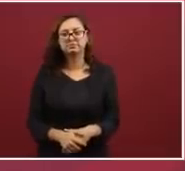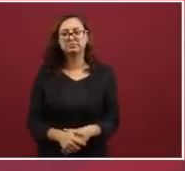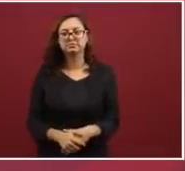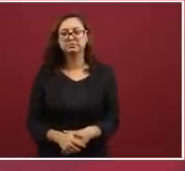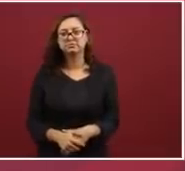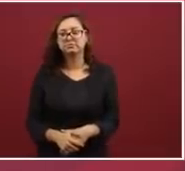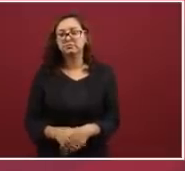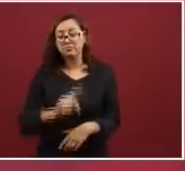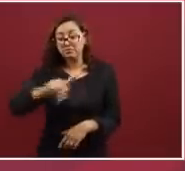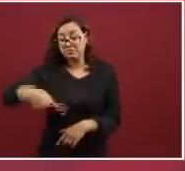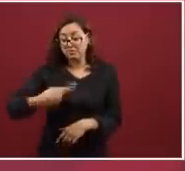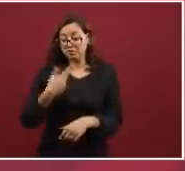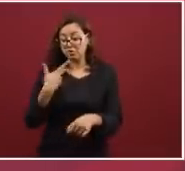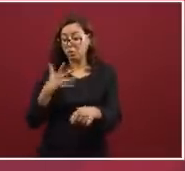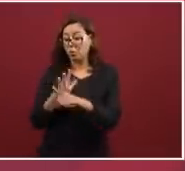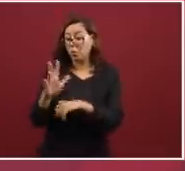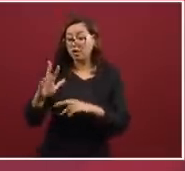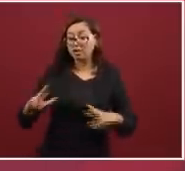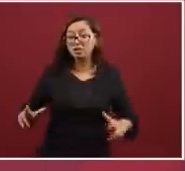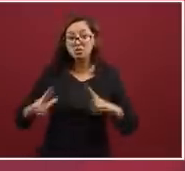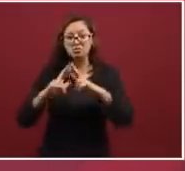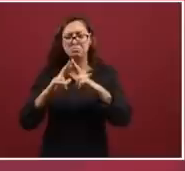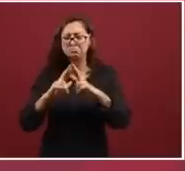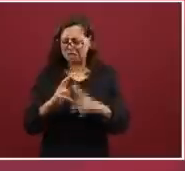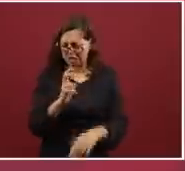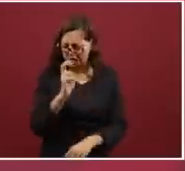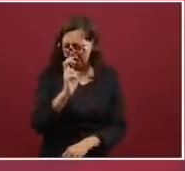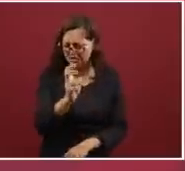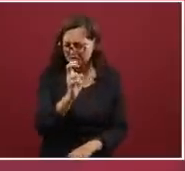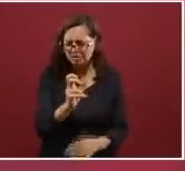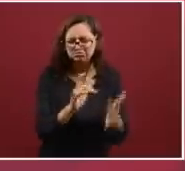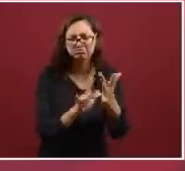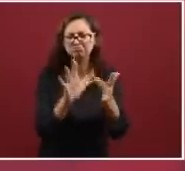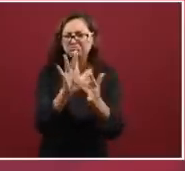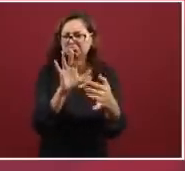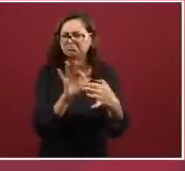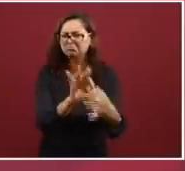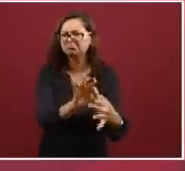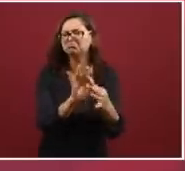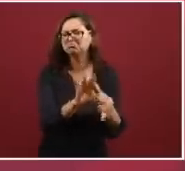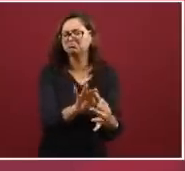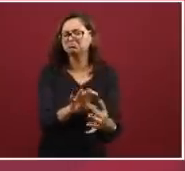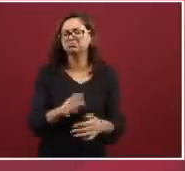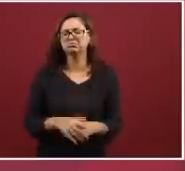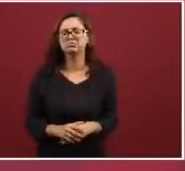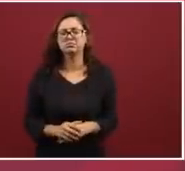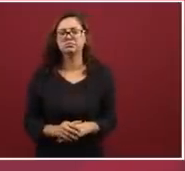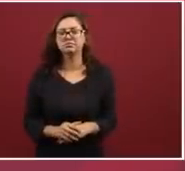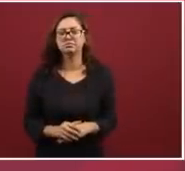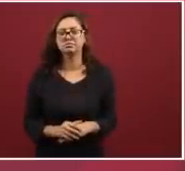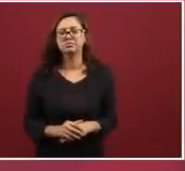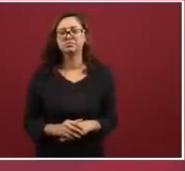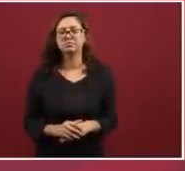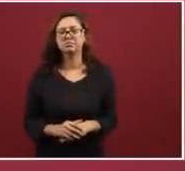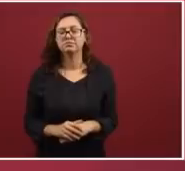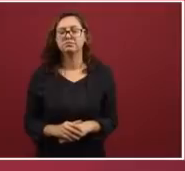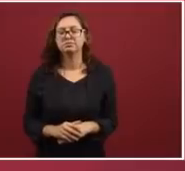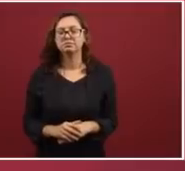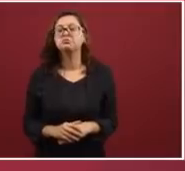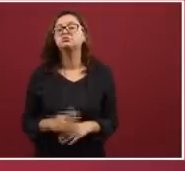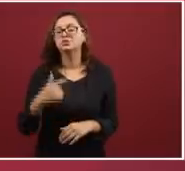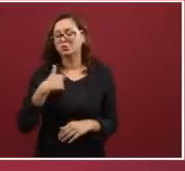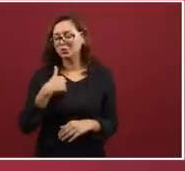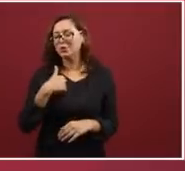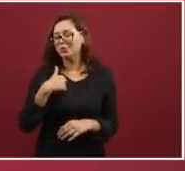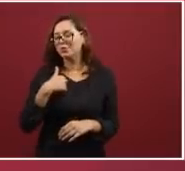de qué religión, pues de esa. Y yo estoy seguro que hasta los no